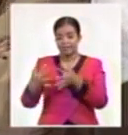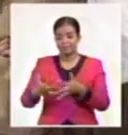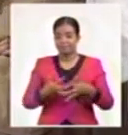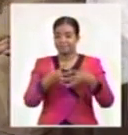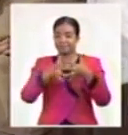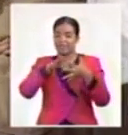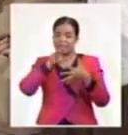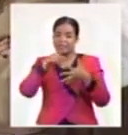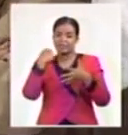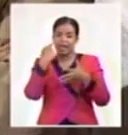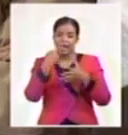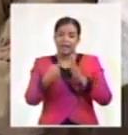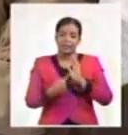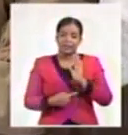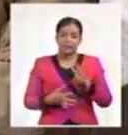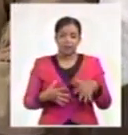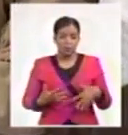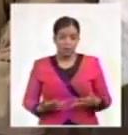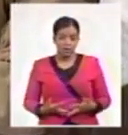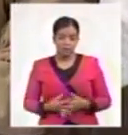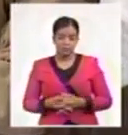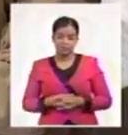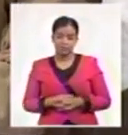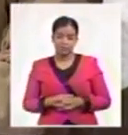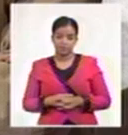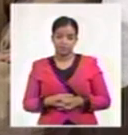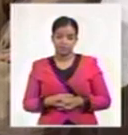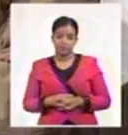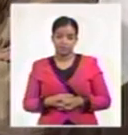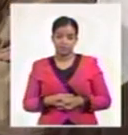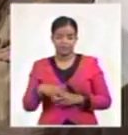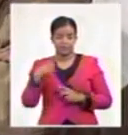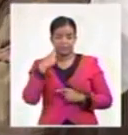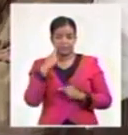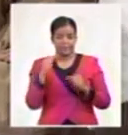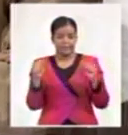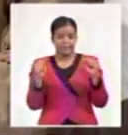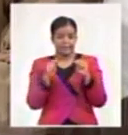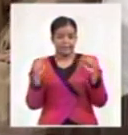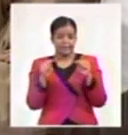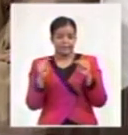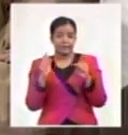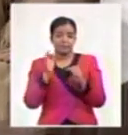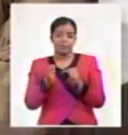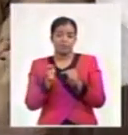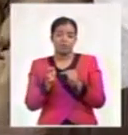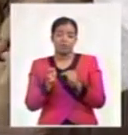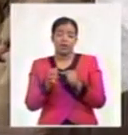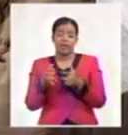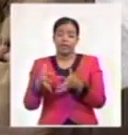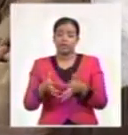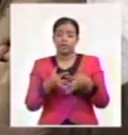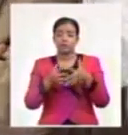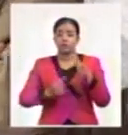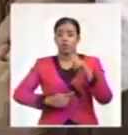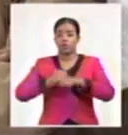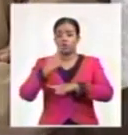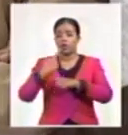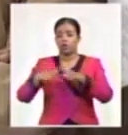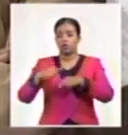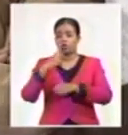le identificaba, estaba la rivalidad interimperialista. Si no queremos utilizar esa expresión tal cual